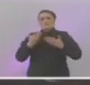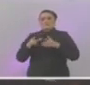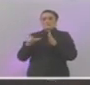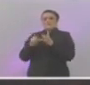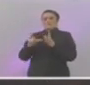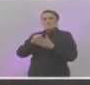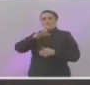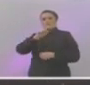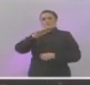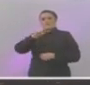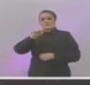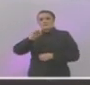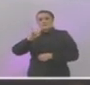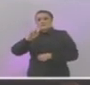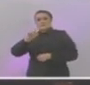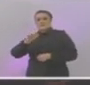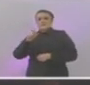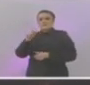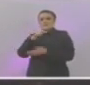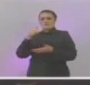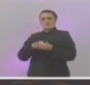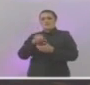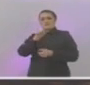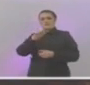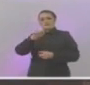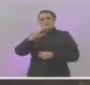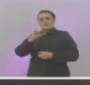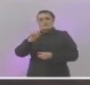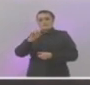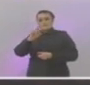localidad de Santa María Acapulco, municipio de Santa Catarina.